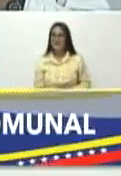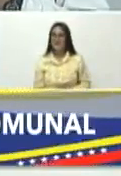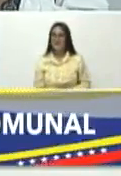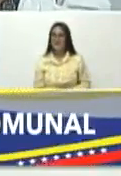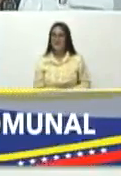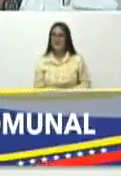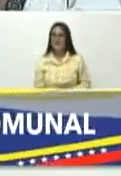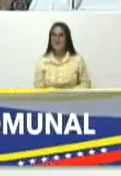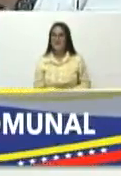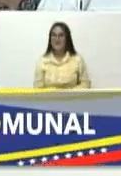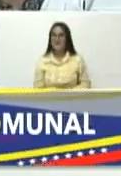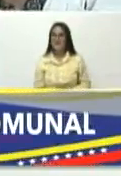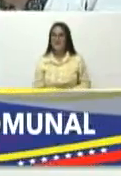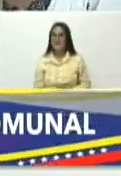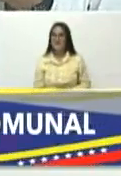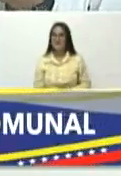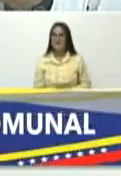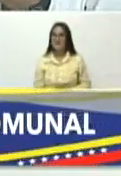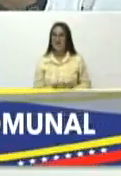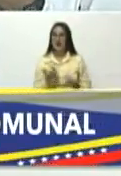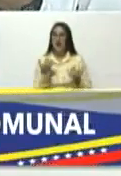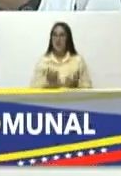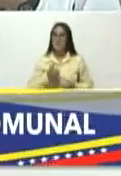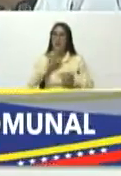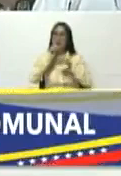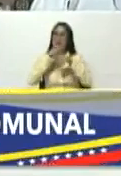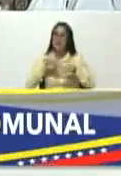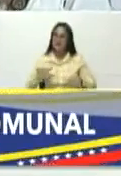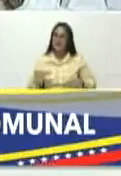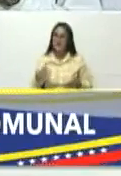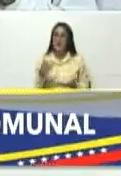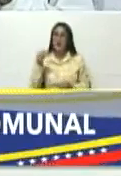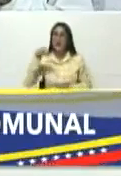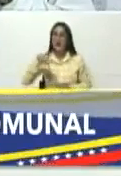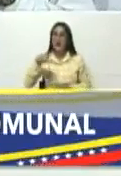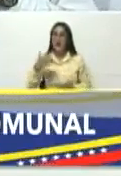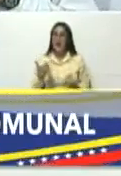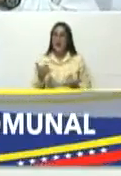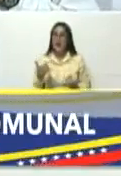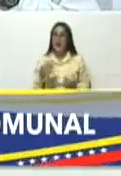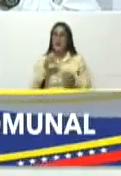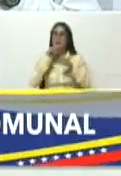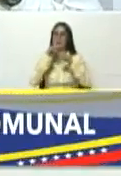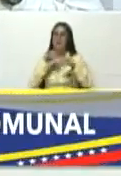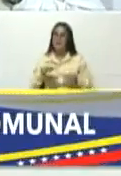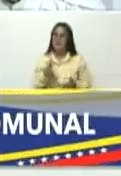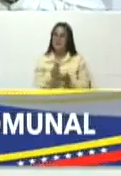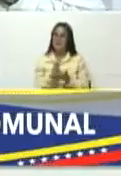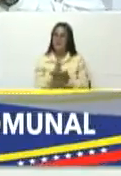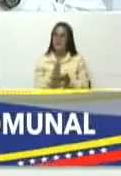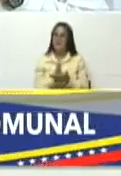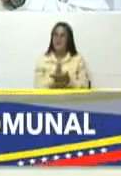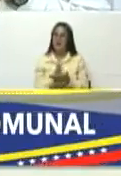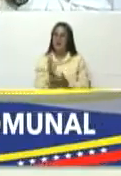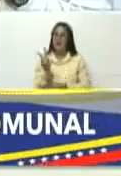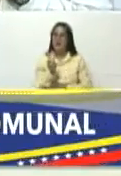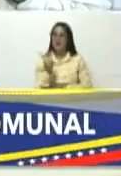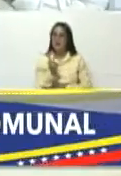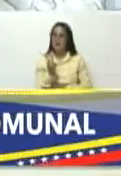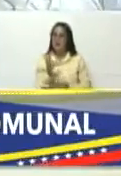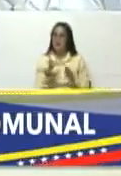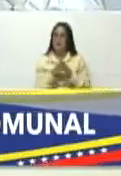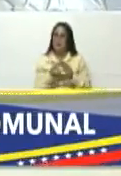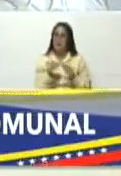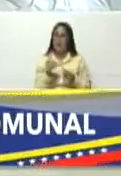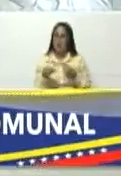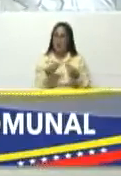Gente, ahora más bendiciones todavía. Ciudad Caribe te bendice siempre, y Venezuela, por todo lo que